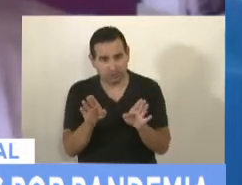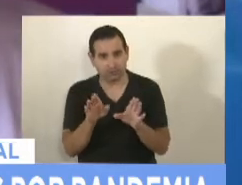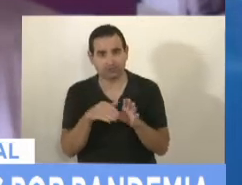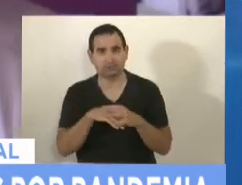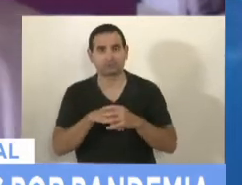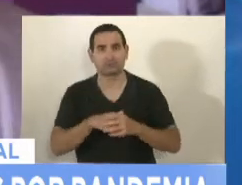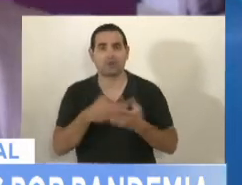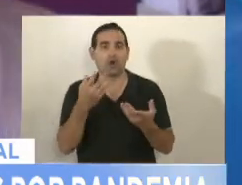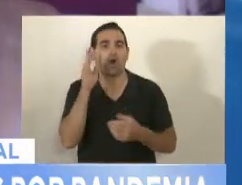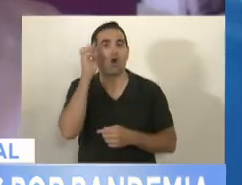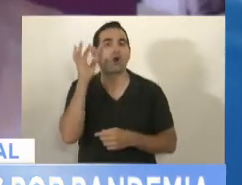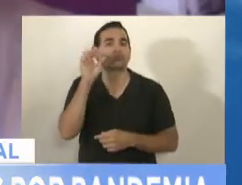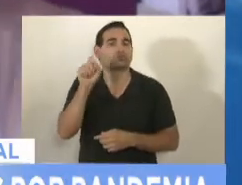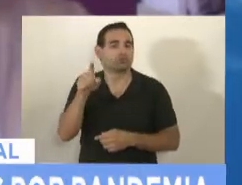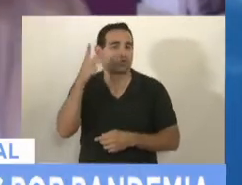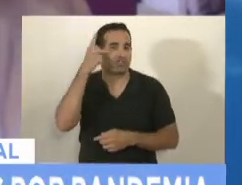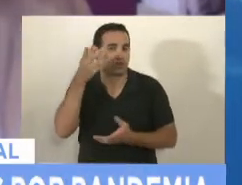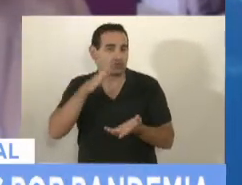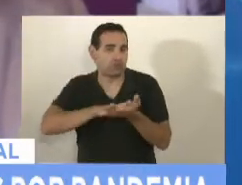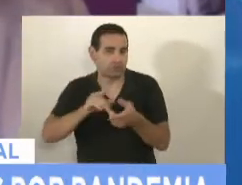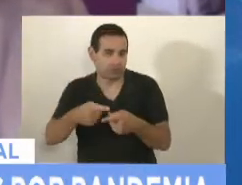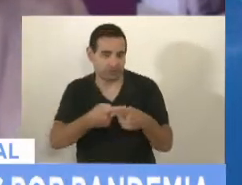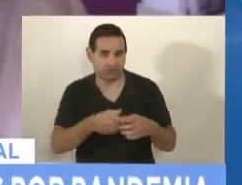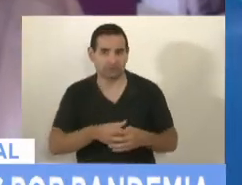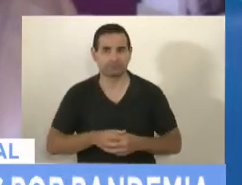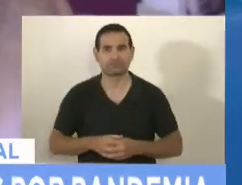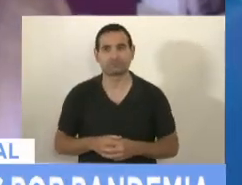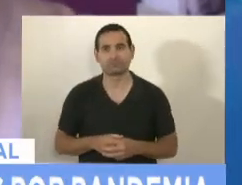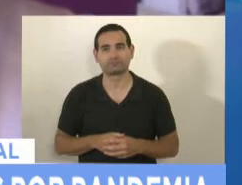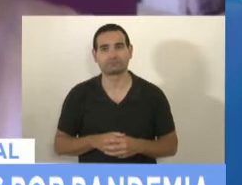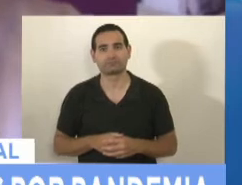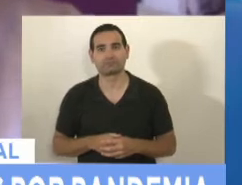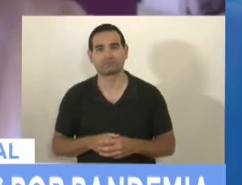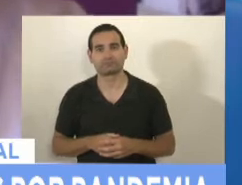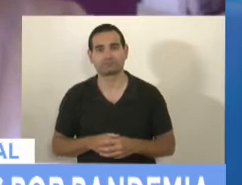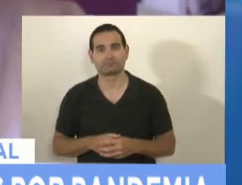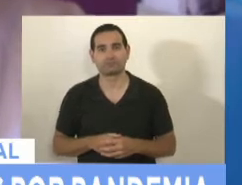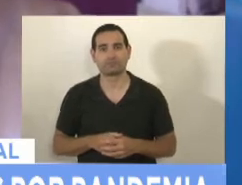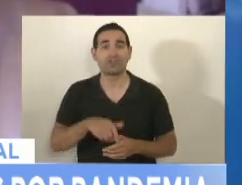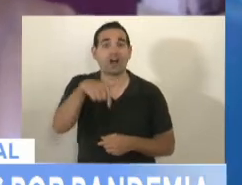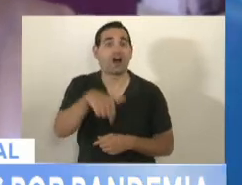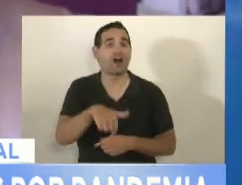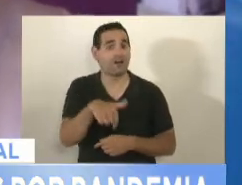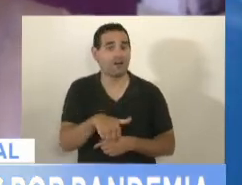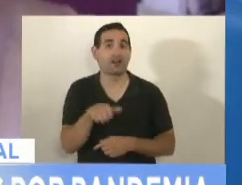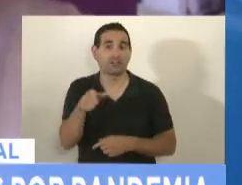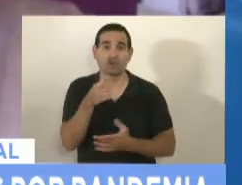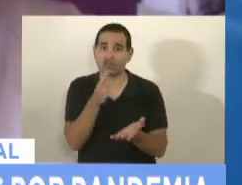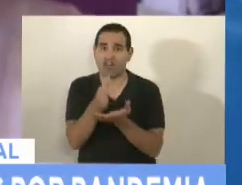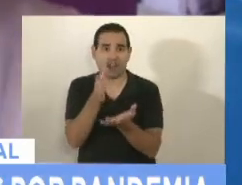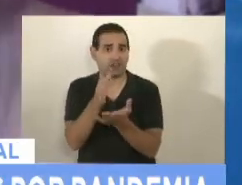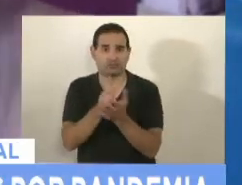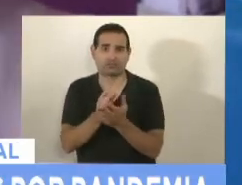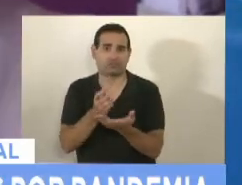el kirchnerismo de la política. Y hoy no pueden decir lo mismo. Hoy están conculcando derechos. Hoy